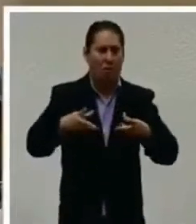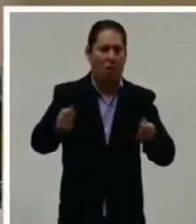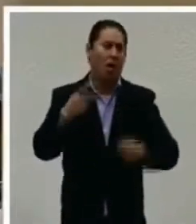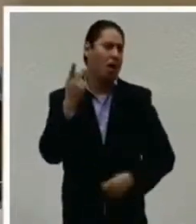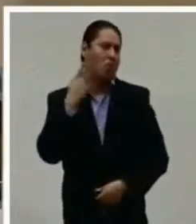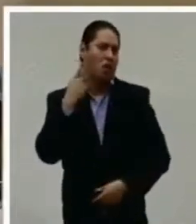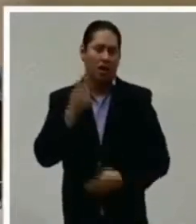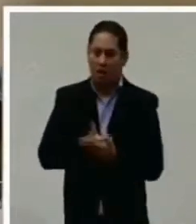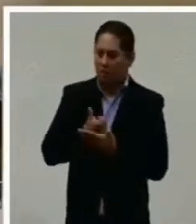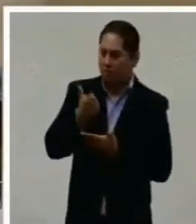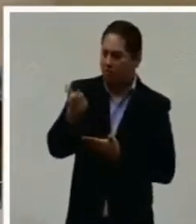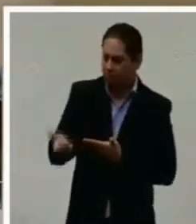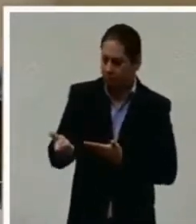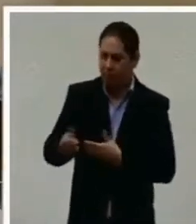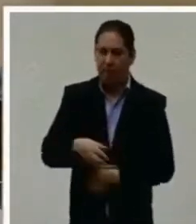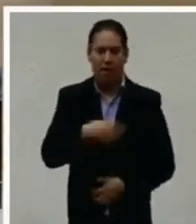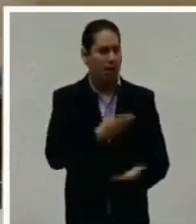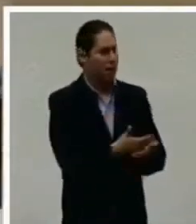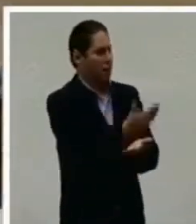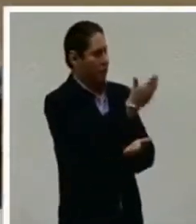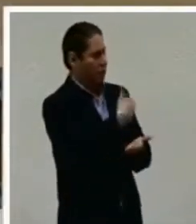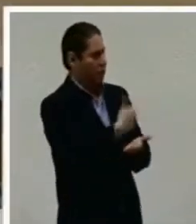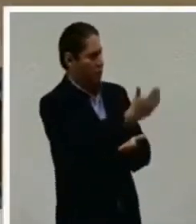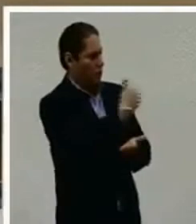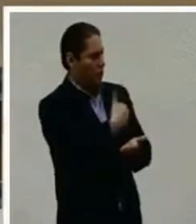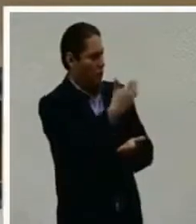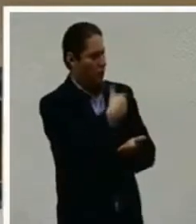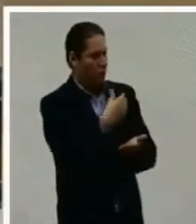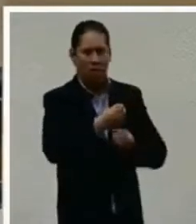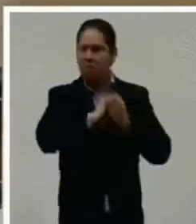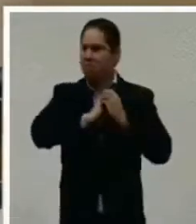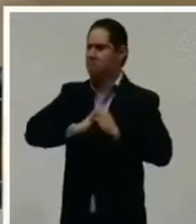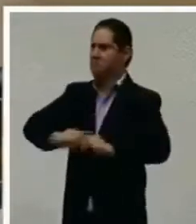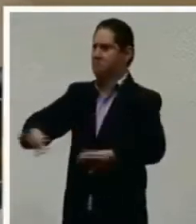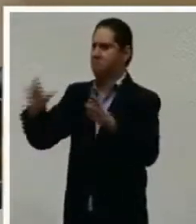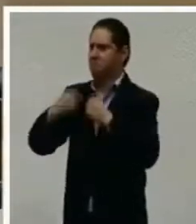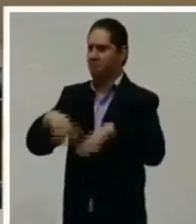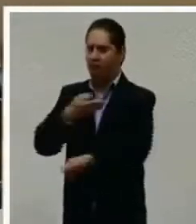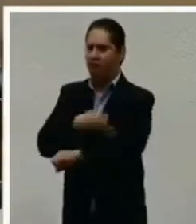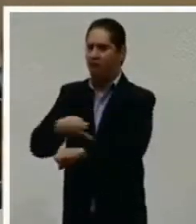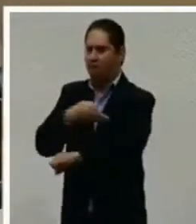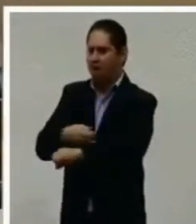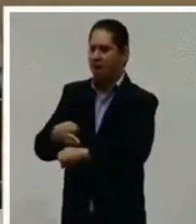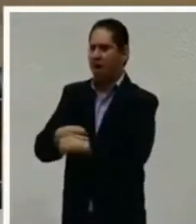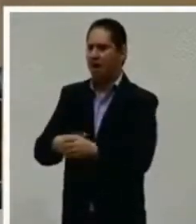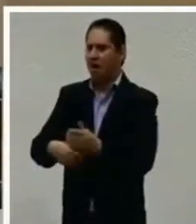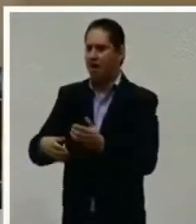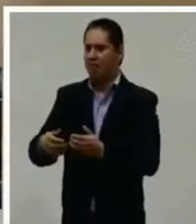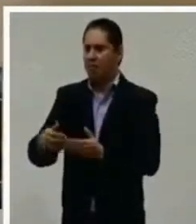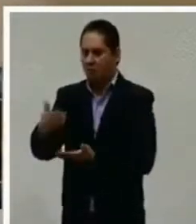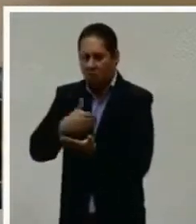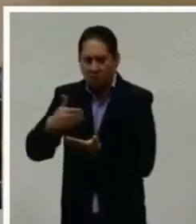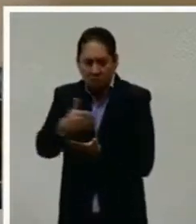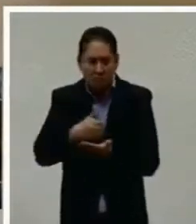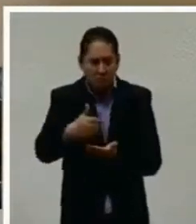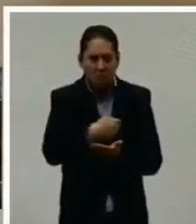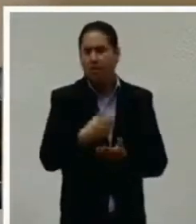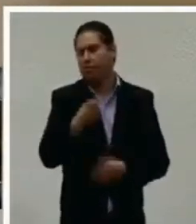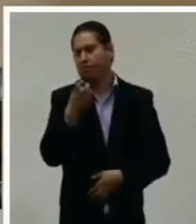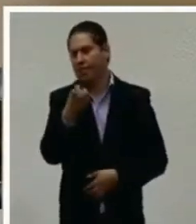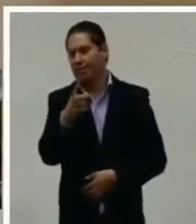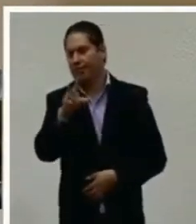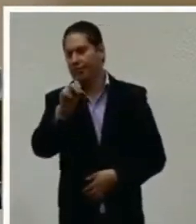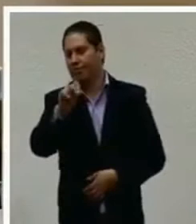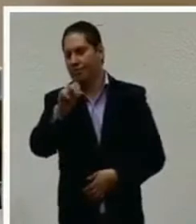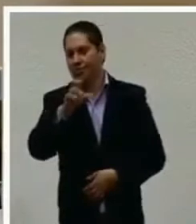que se han convertido en franquicias familiares en nuestro estado. Eso es precisamente lo que no queremos, y no queramos que haya